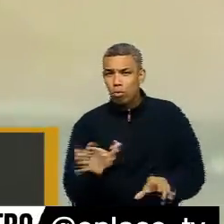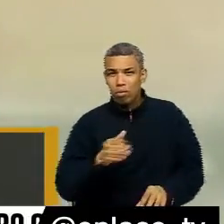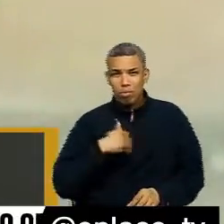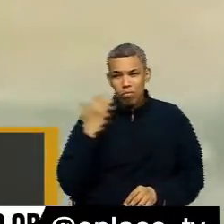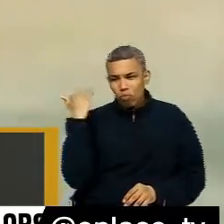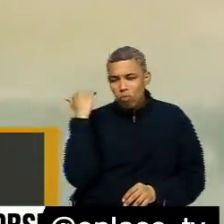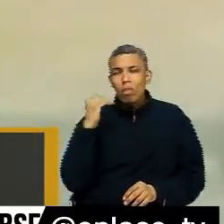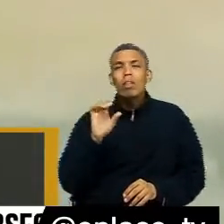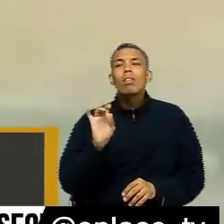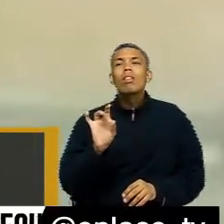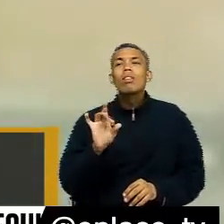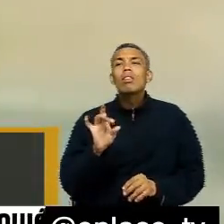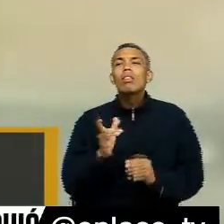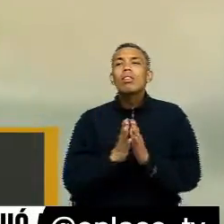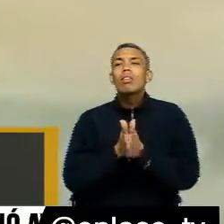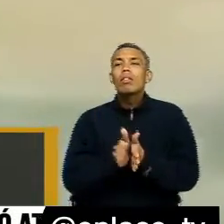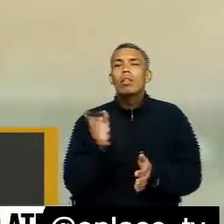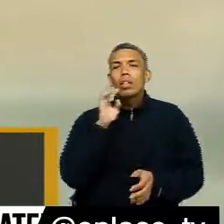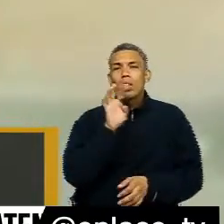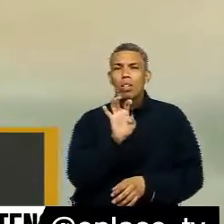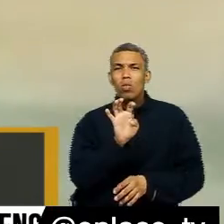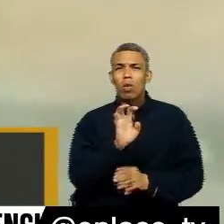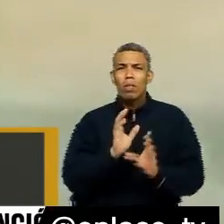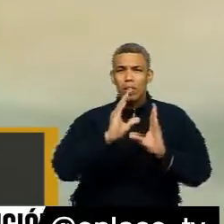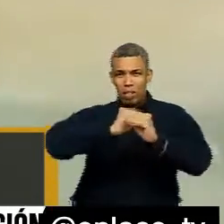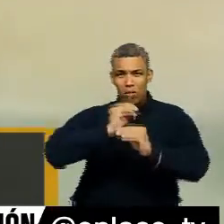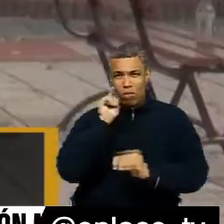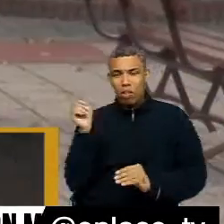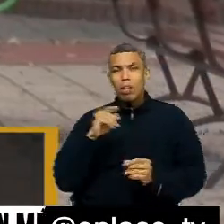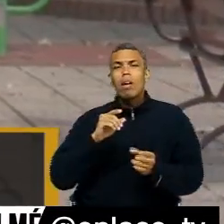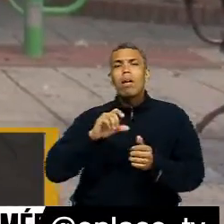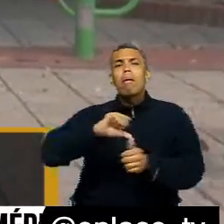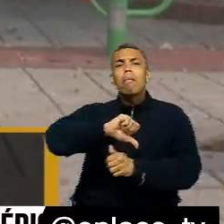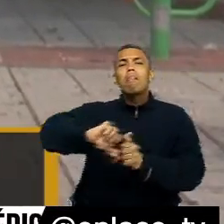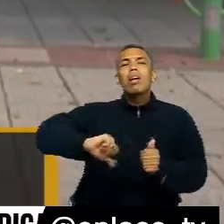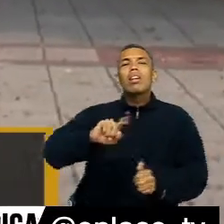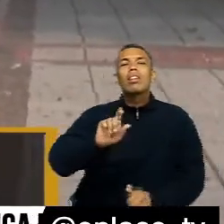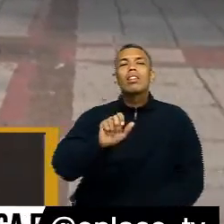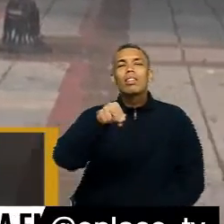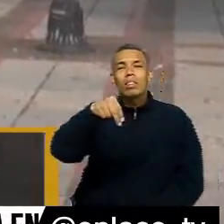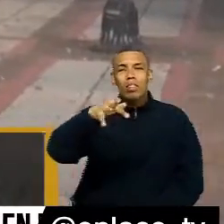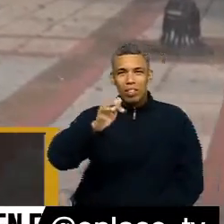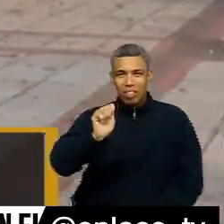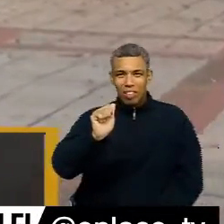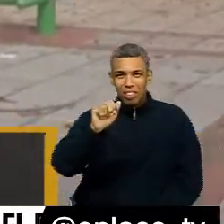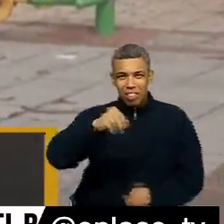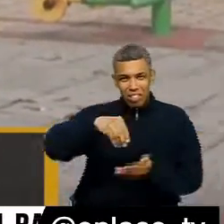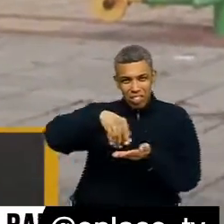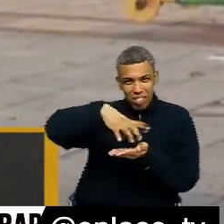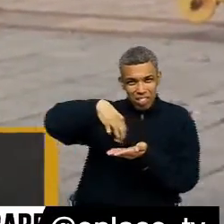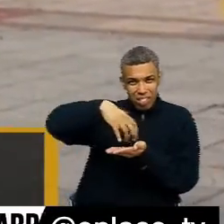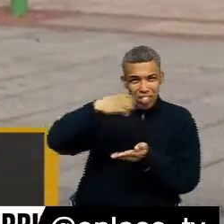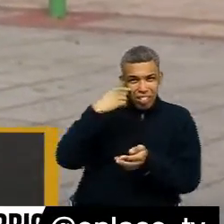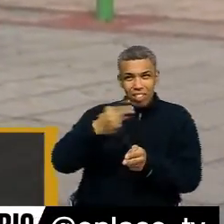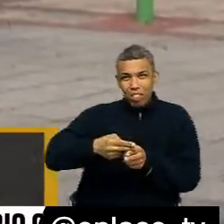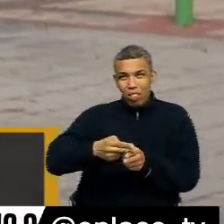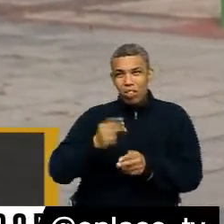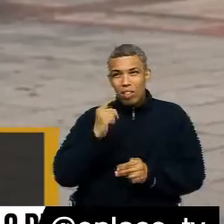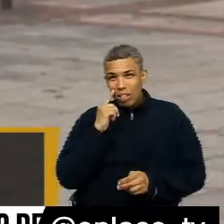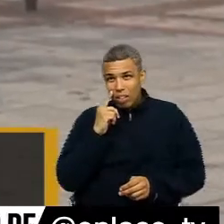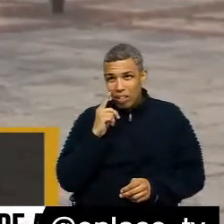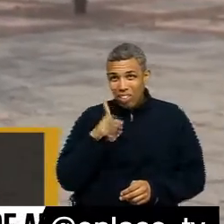ocurrió sobre las 9 de la noche en el gimnasio ecológico del Parque Santander. Enlace Noticias se desplazó hasta este gimnasio ecológico ubicado